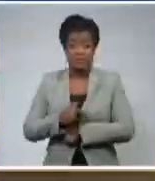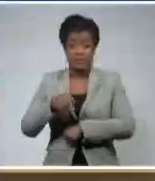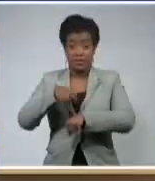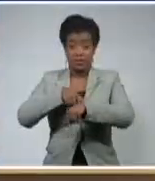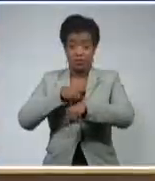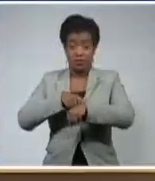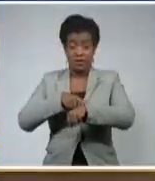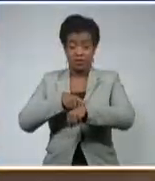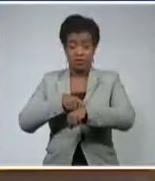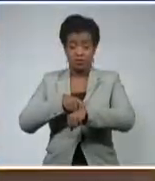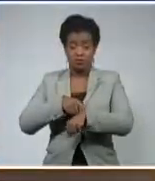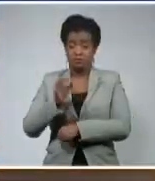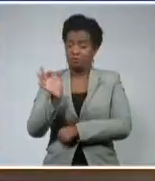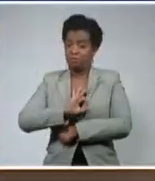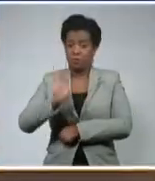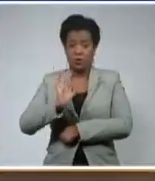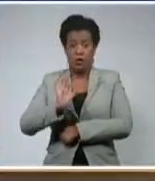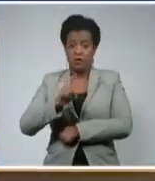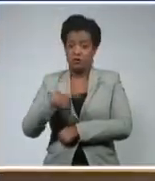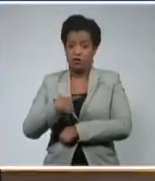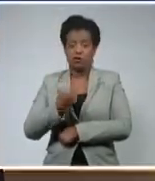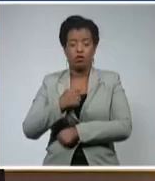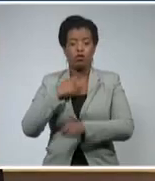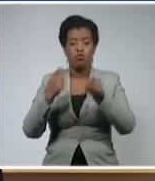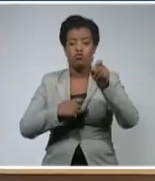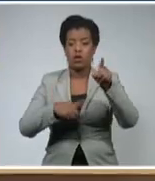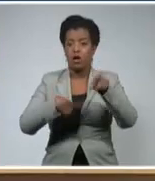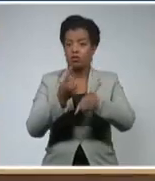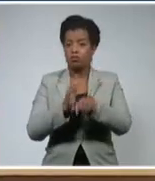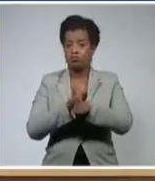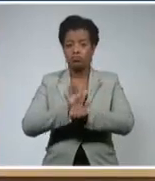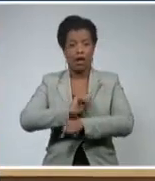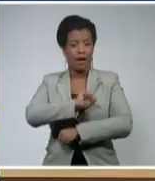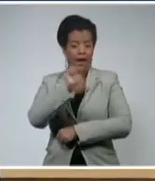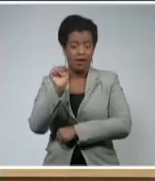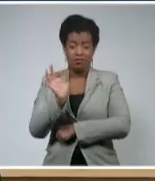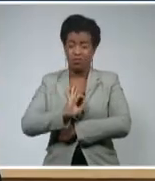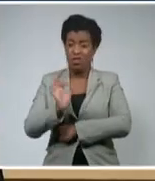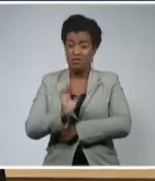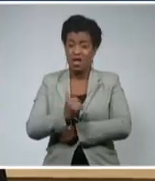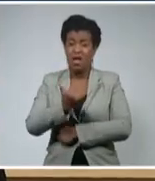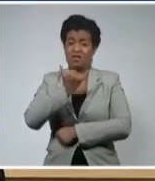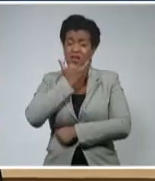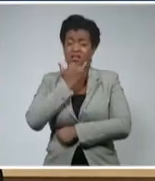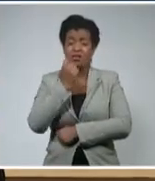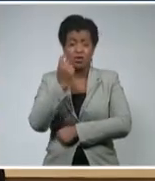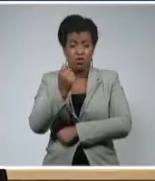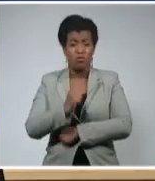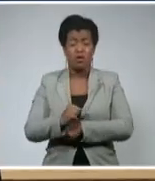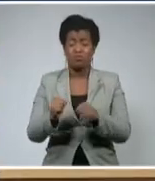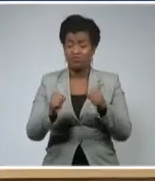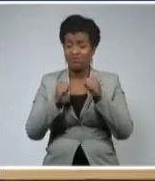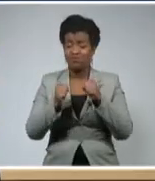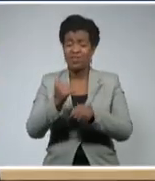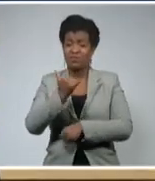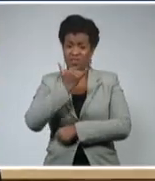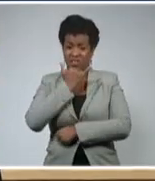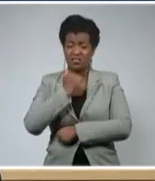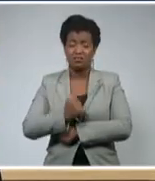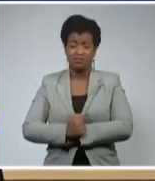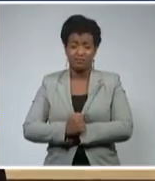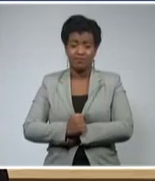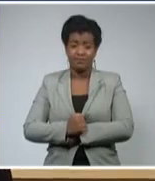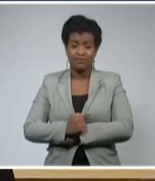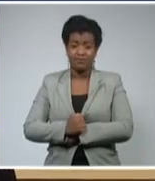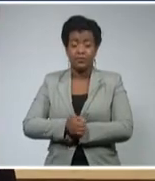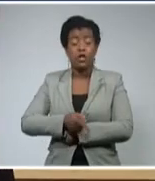todavía el enfrentamiento a la pandemia y evidentemente esto tiene una afectación colateral a la actividad económica fuerte. Yo diría que, como